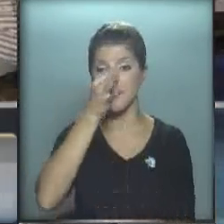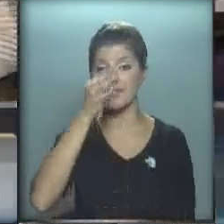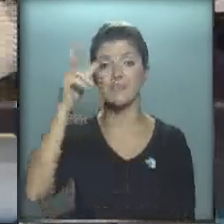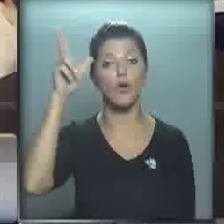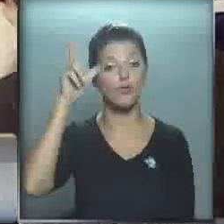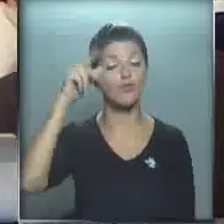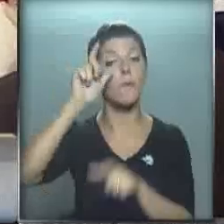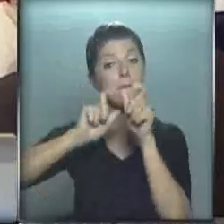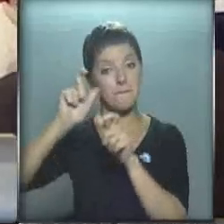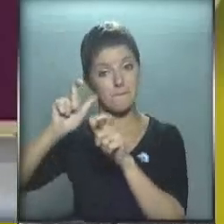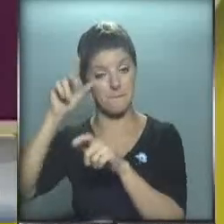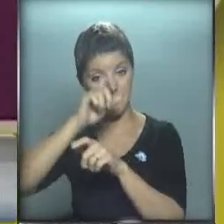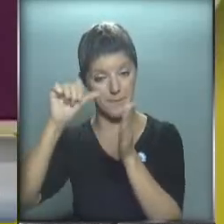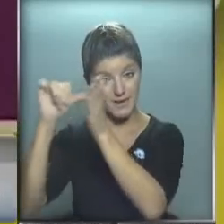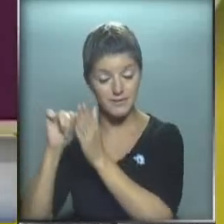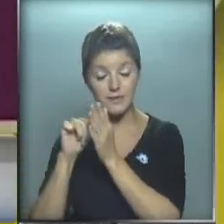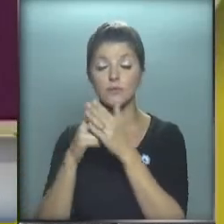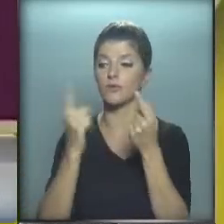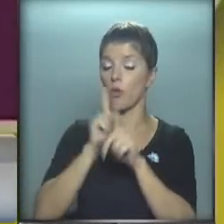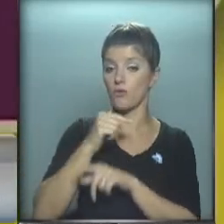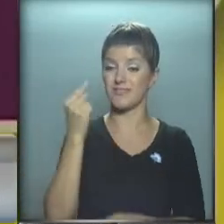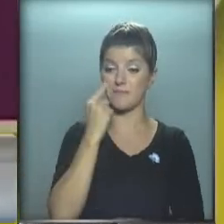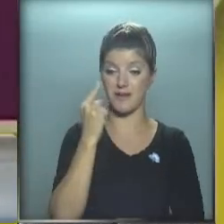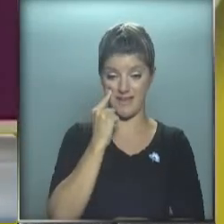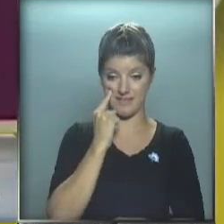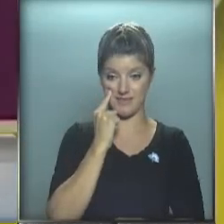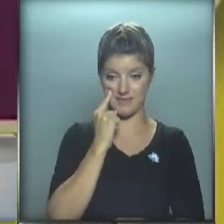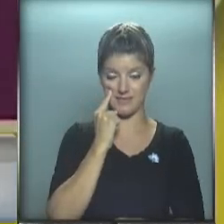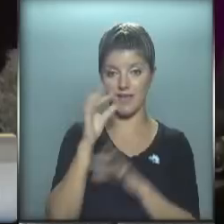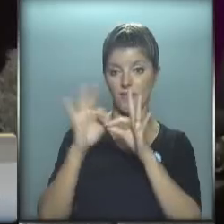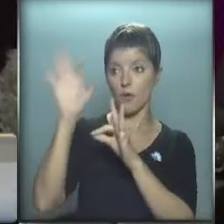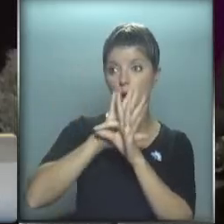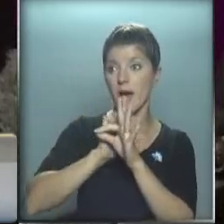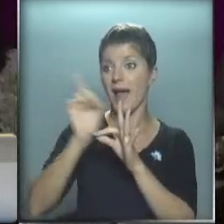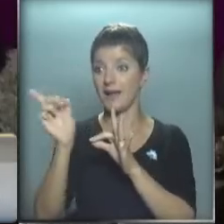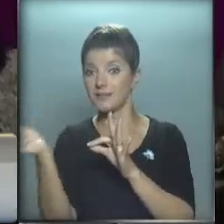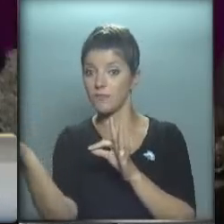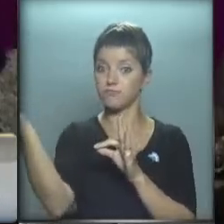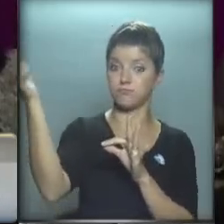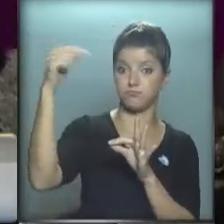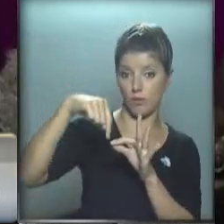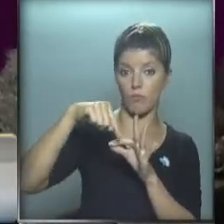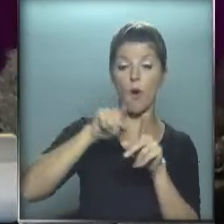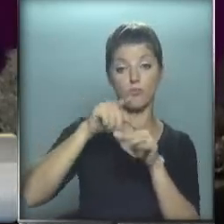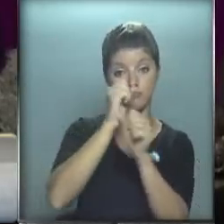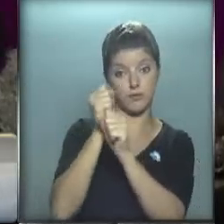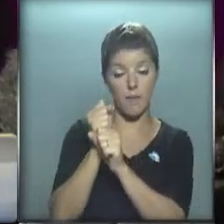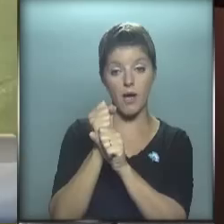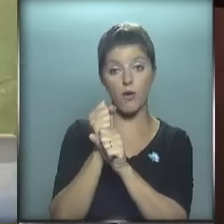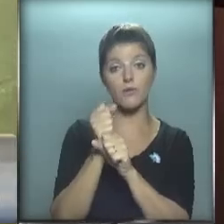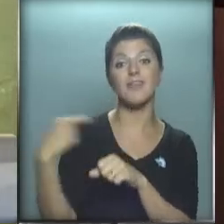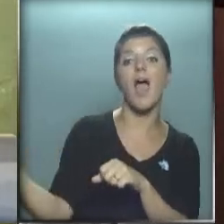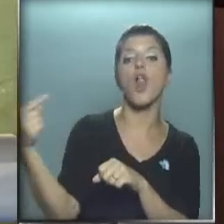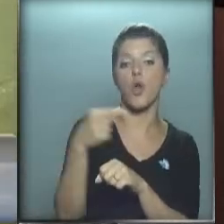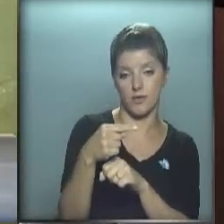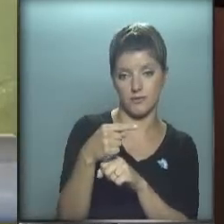inmigrantes del del este de Europa eh se desplazaron sobre todo por cuestiones laborales hacia el oeste